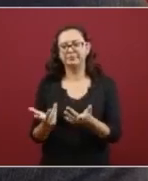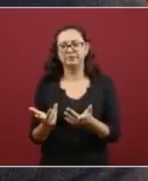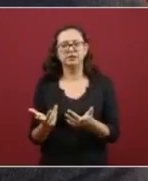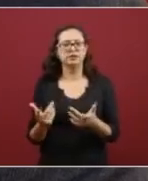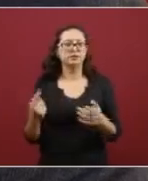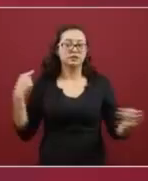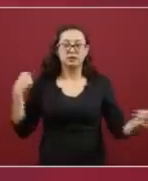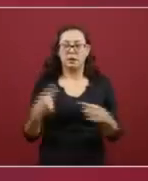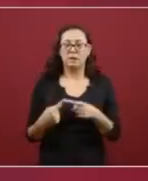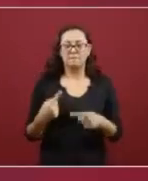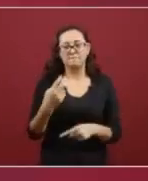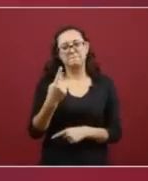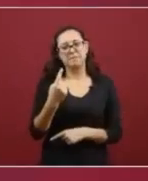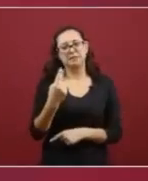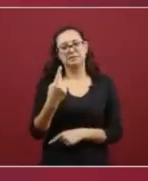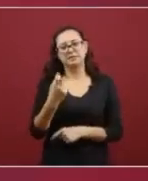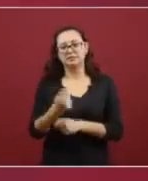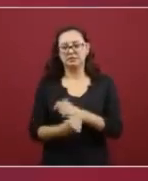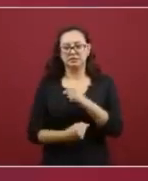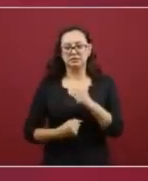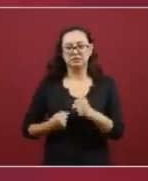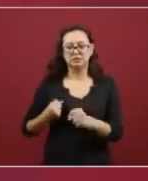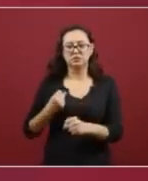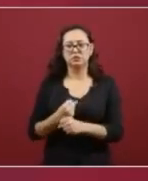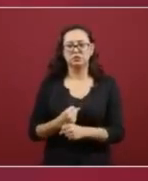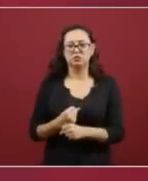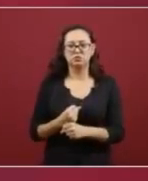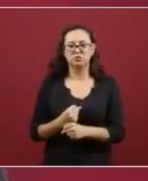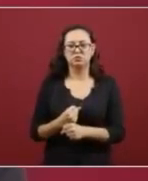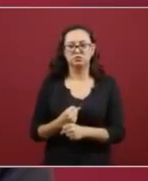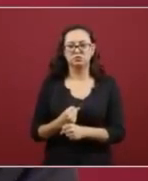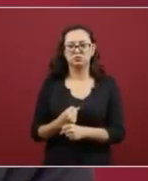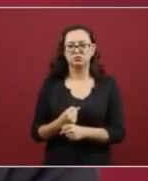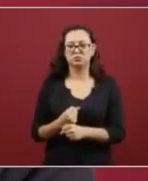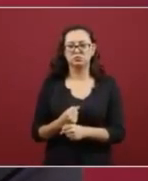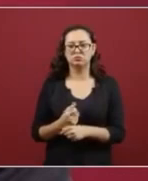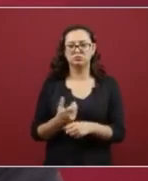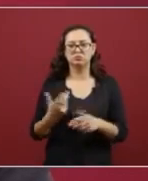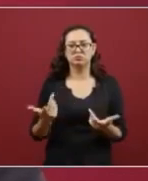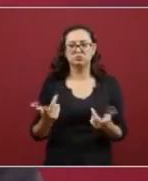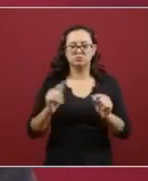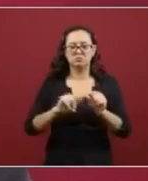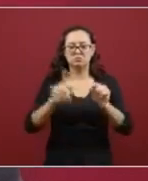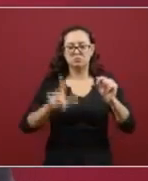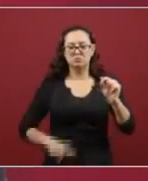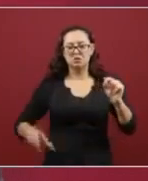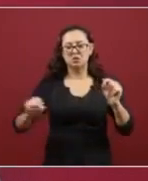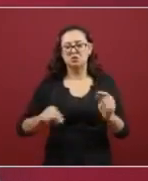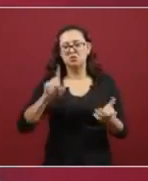durante 25 años no se consideró en México delito grave la corrupción,